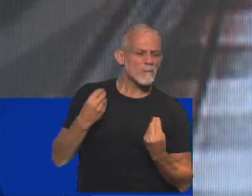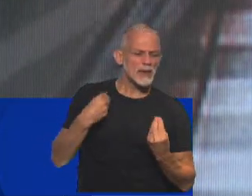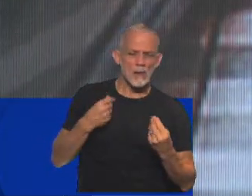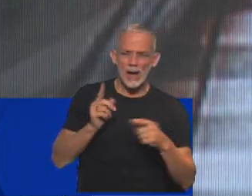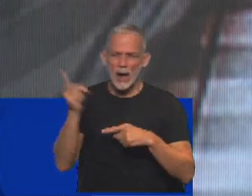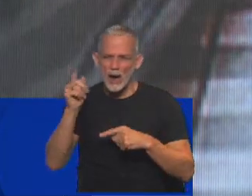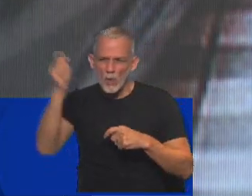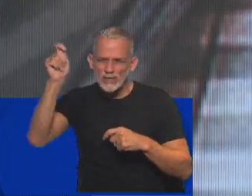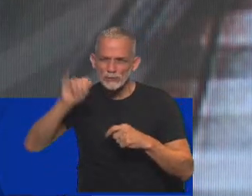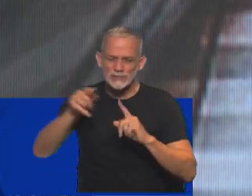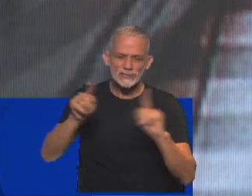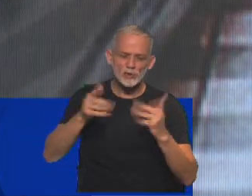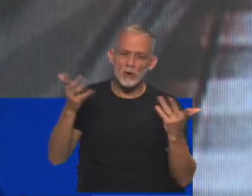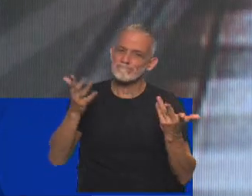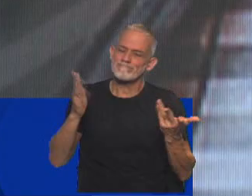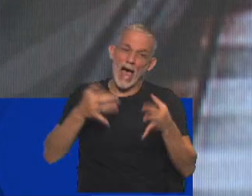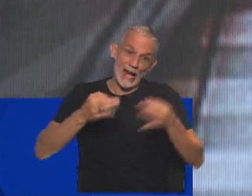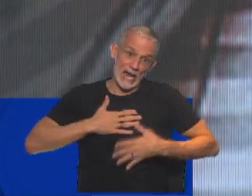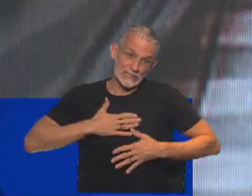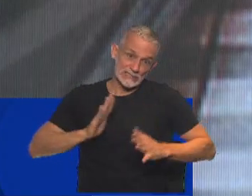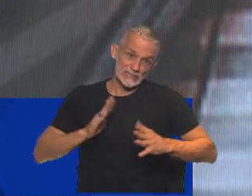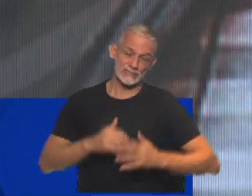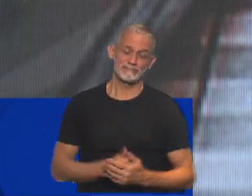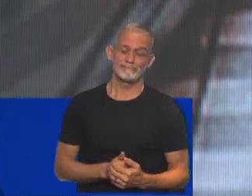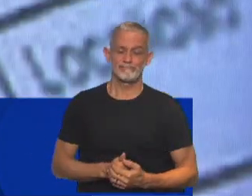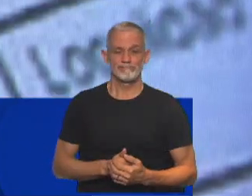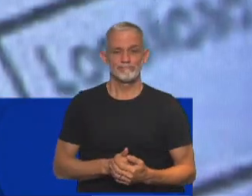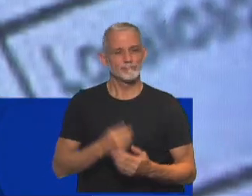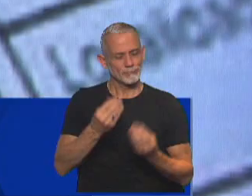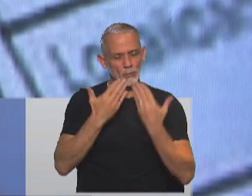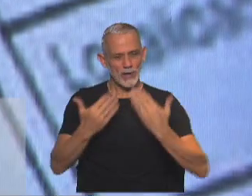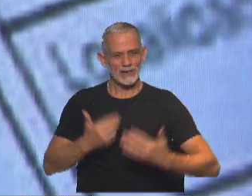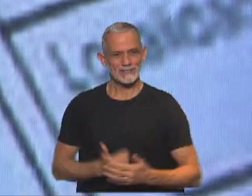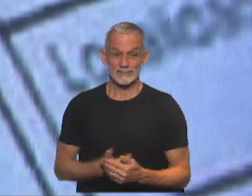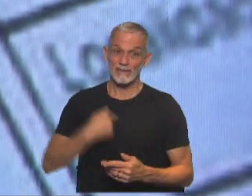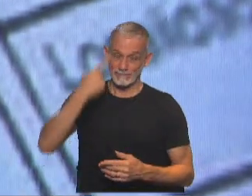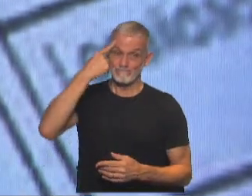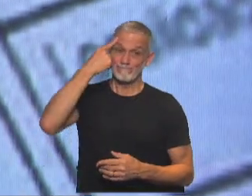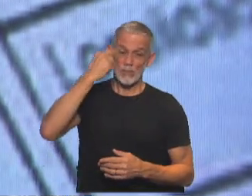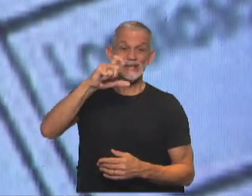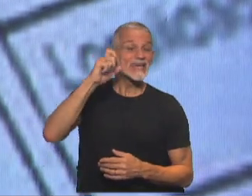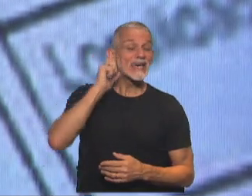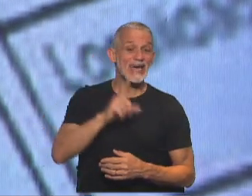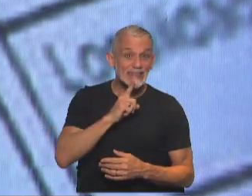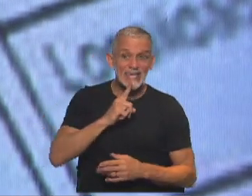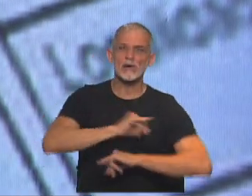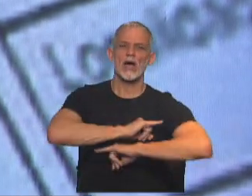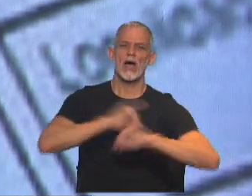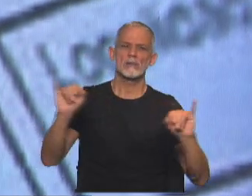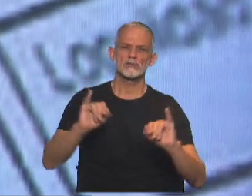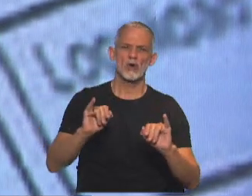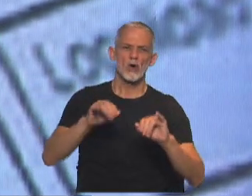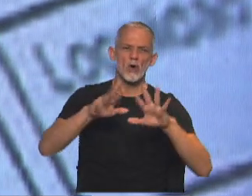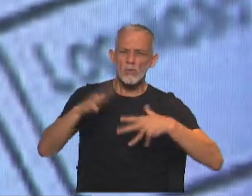o no litigar. También eso hay que analizarlo desde un punto de vista económico. Muchísimas gracias, Guillermo. Para tener en cuenta, la CGT advirtió ya que no va a